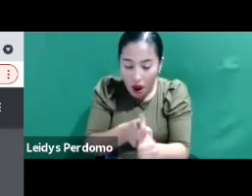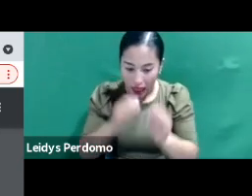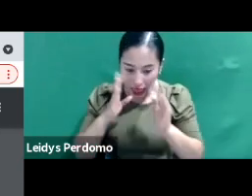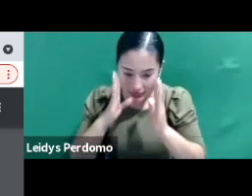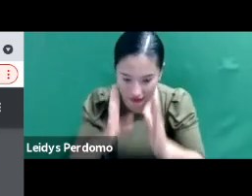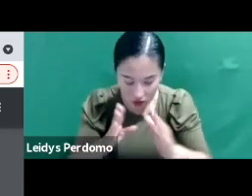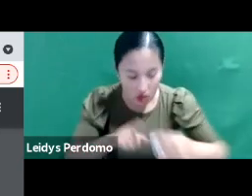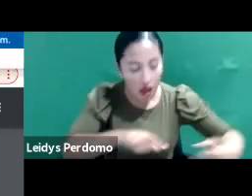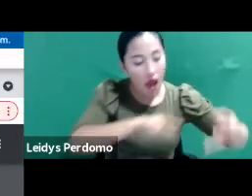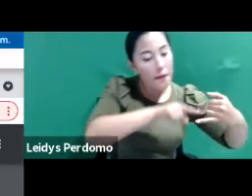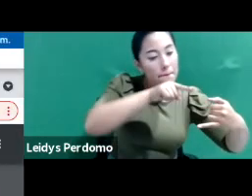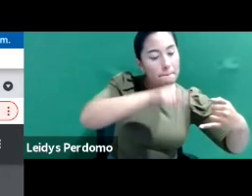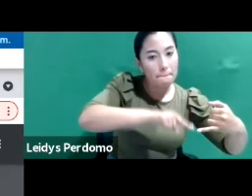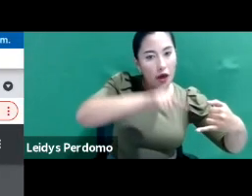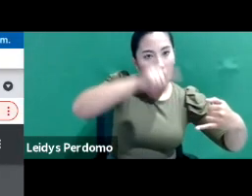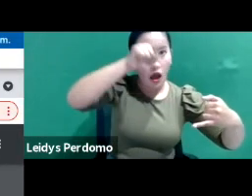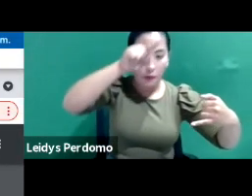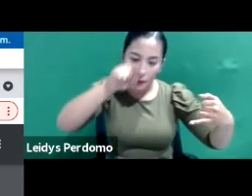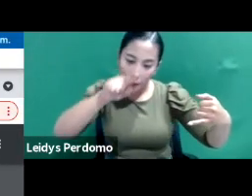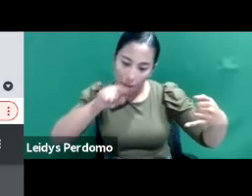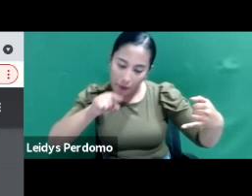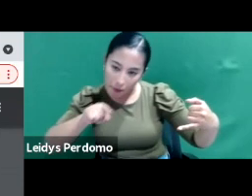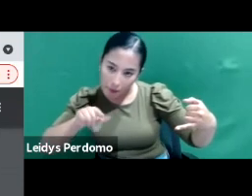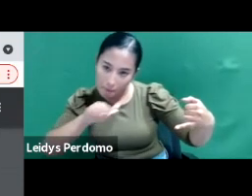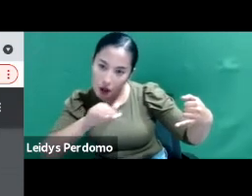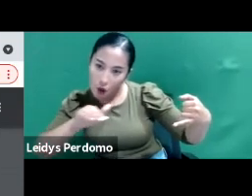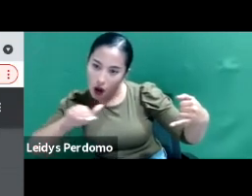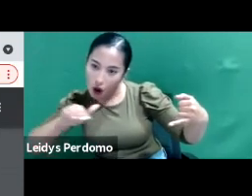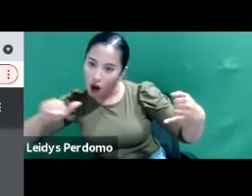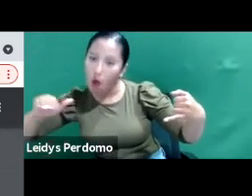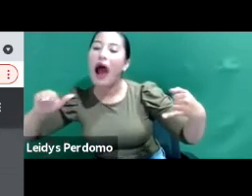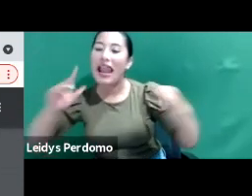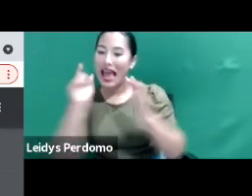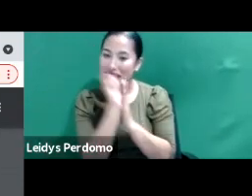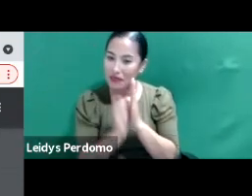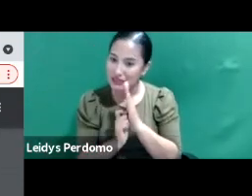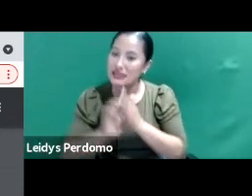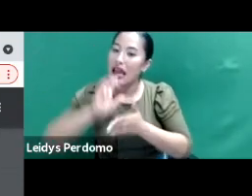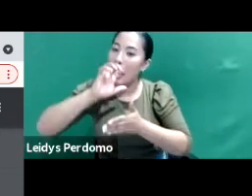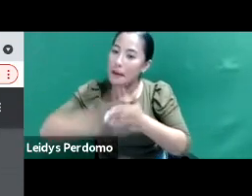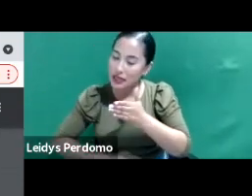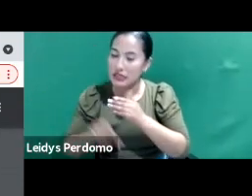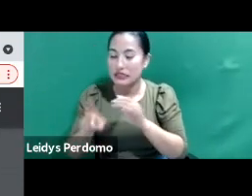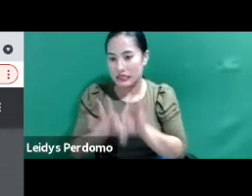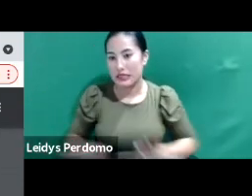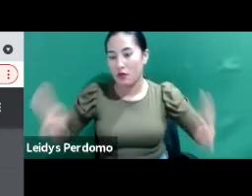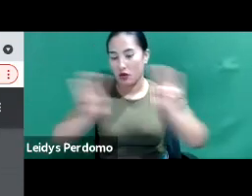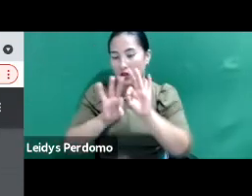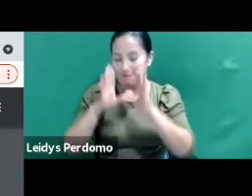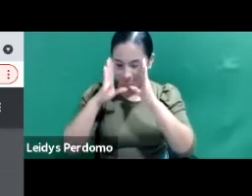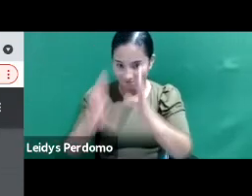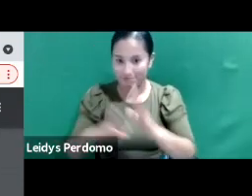Entonces desde allí tengo que comprobar y verificar. Nosotros y ustedes que trabajan interdisciplinariamente, es